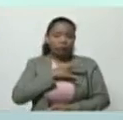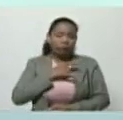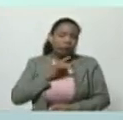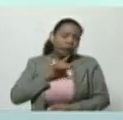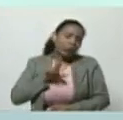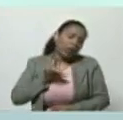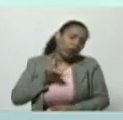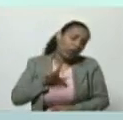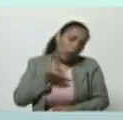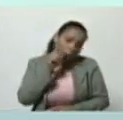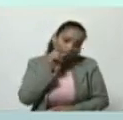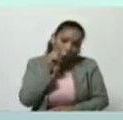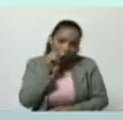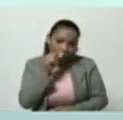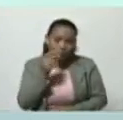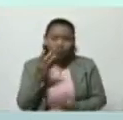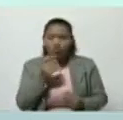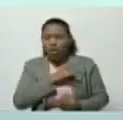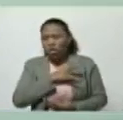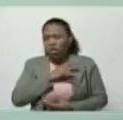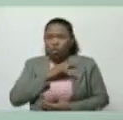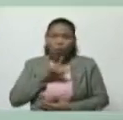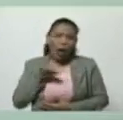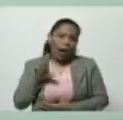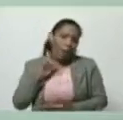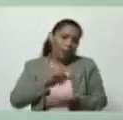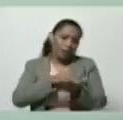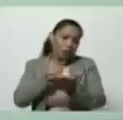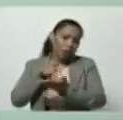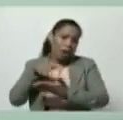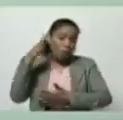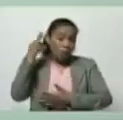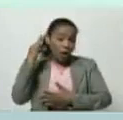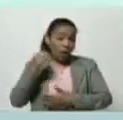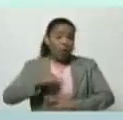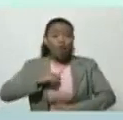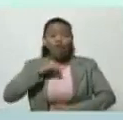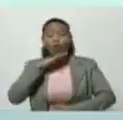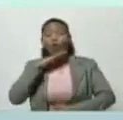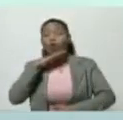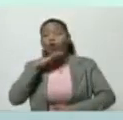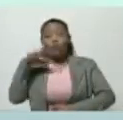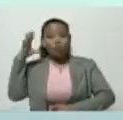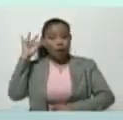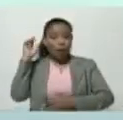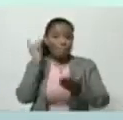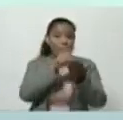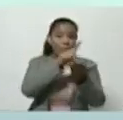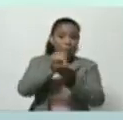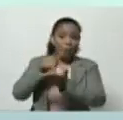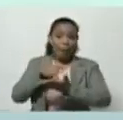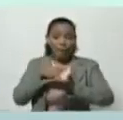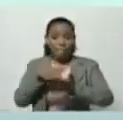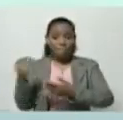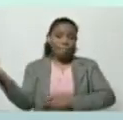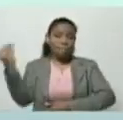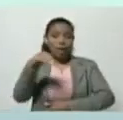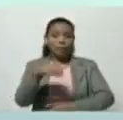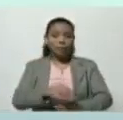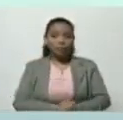muy dolidos, la participación de la mujer ha sido mayoritaria,